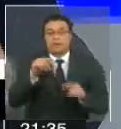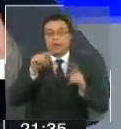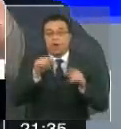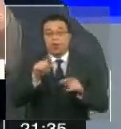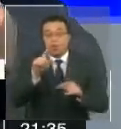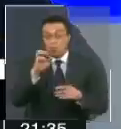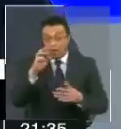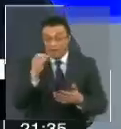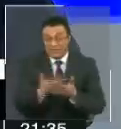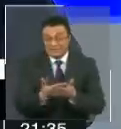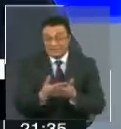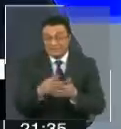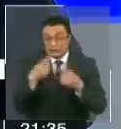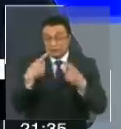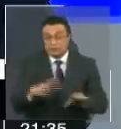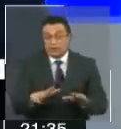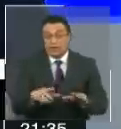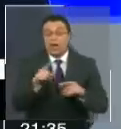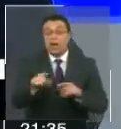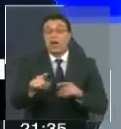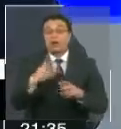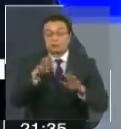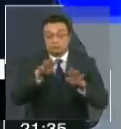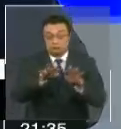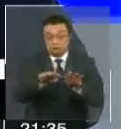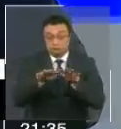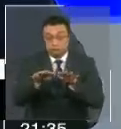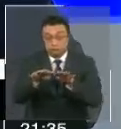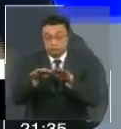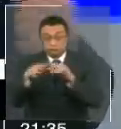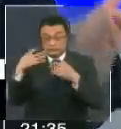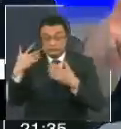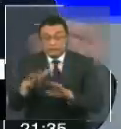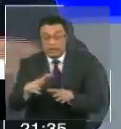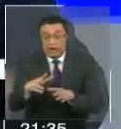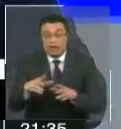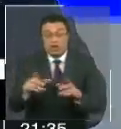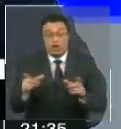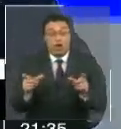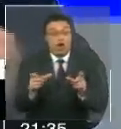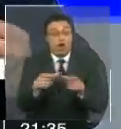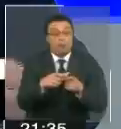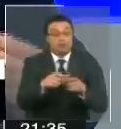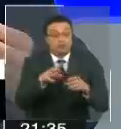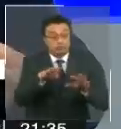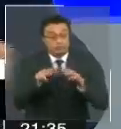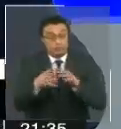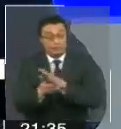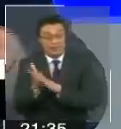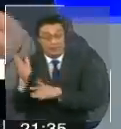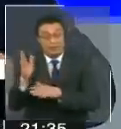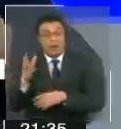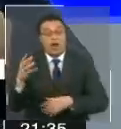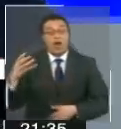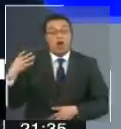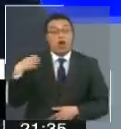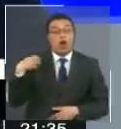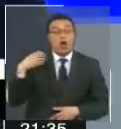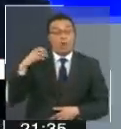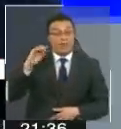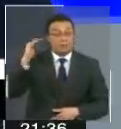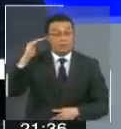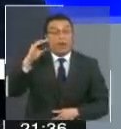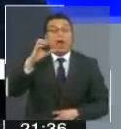Una vez que se cometen las ejecuciones y la comitiva sale, el comandante Ariostol Apostol le encarga a